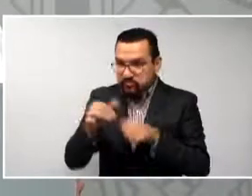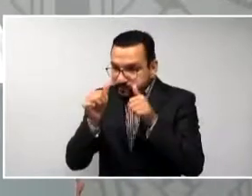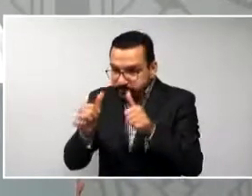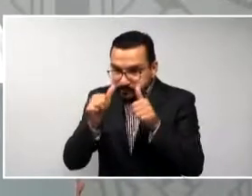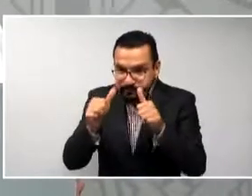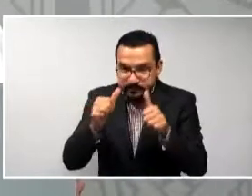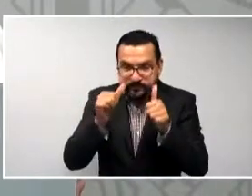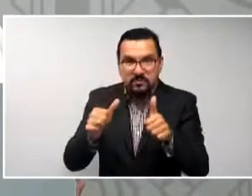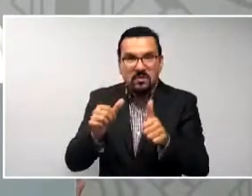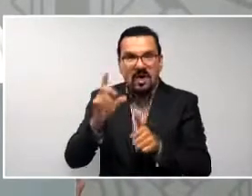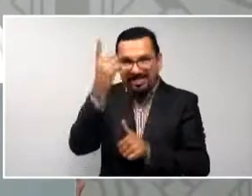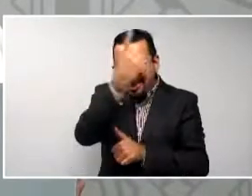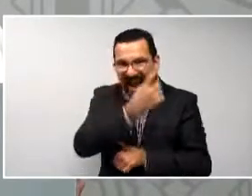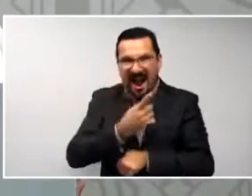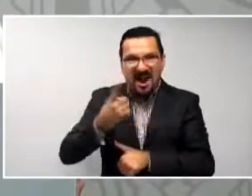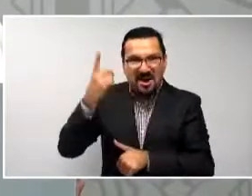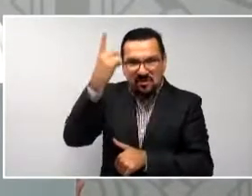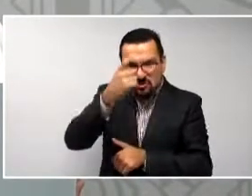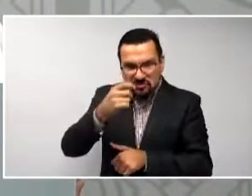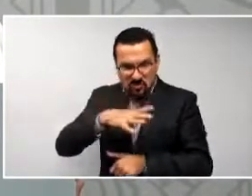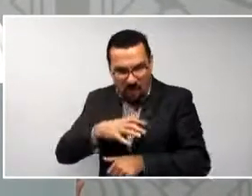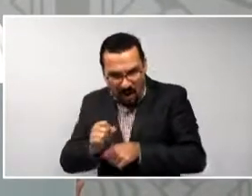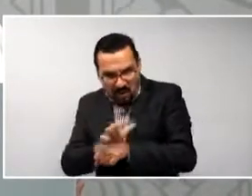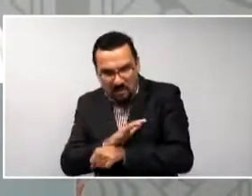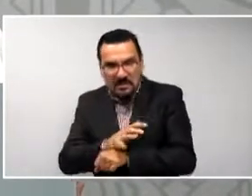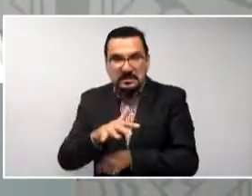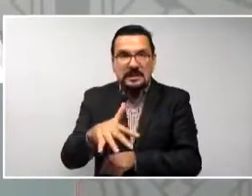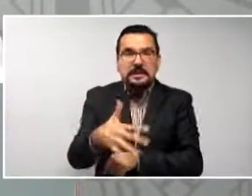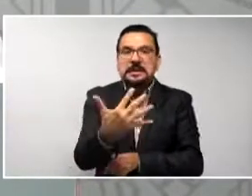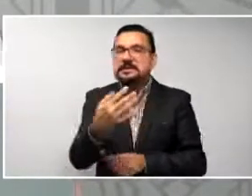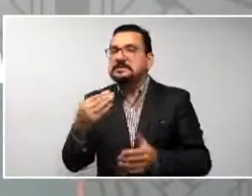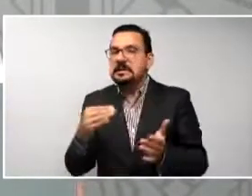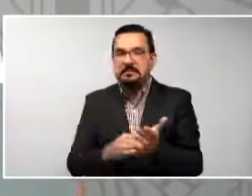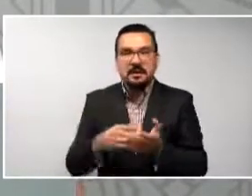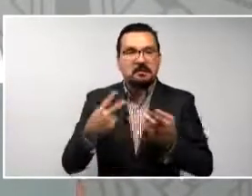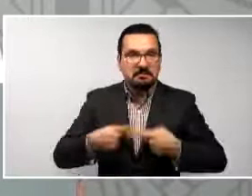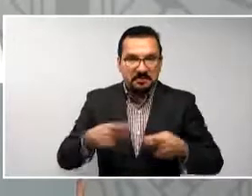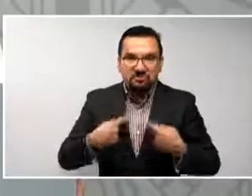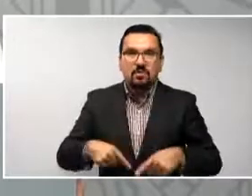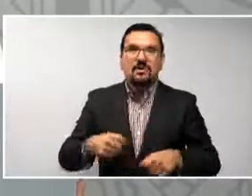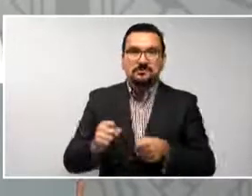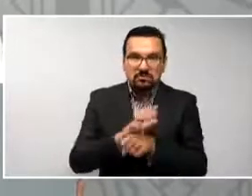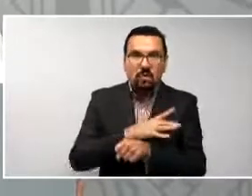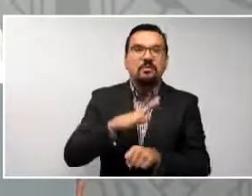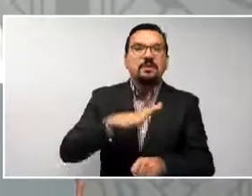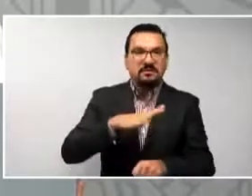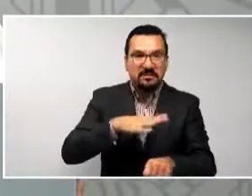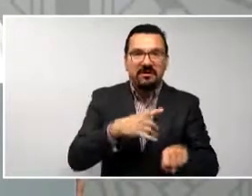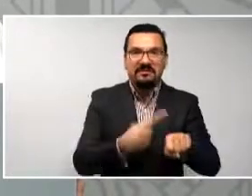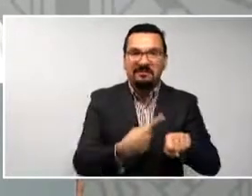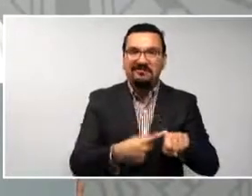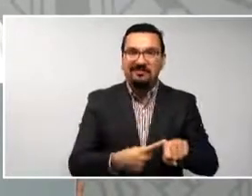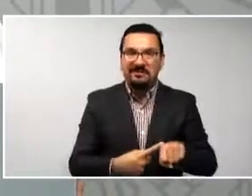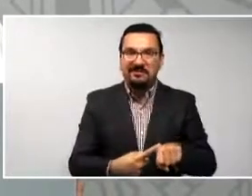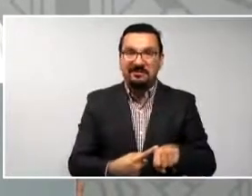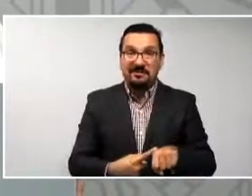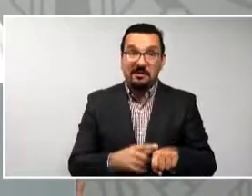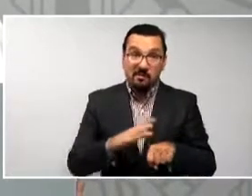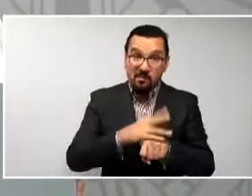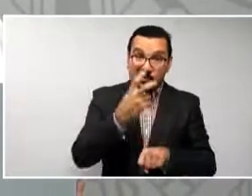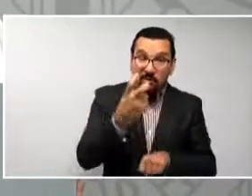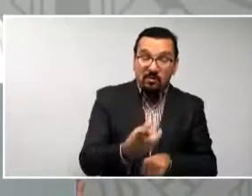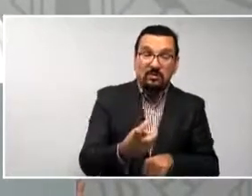diagnosticado alrededor de 15 mil casos positivos por eso